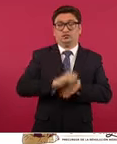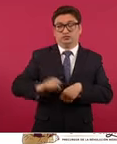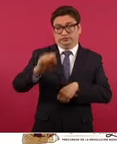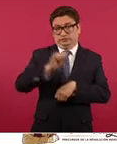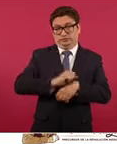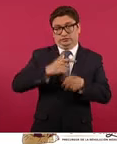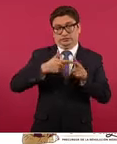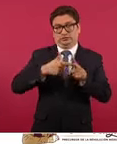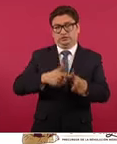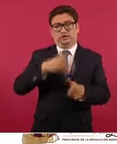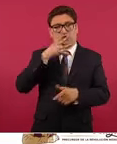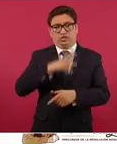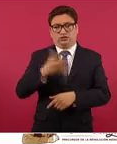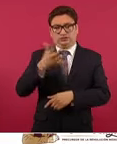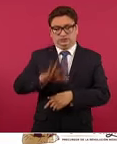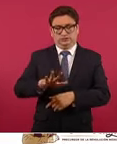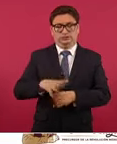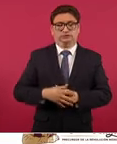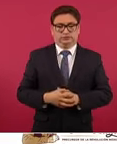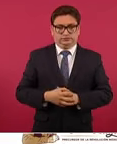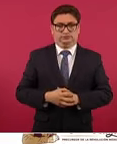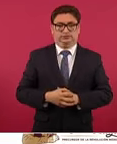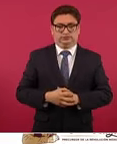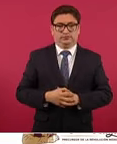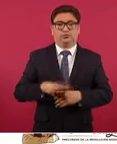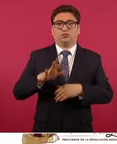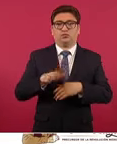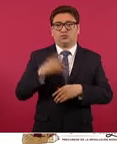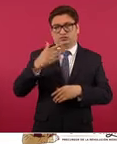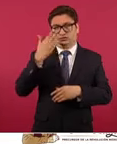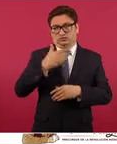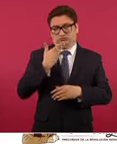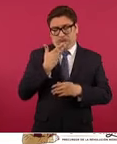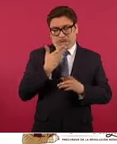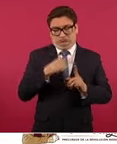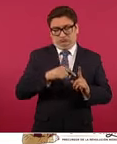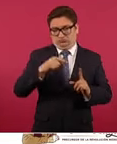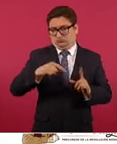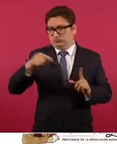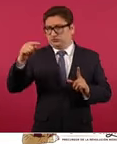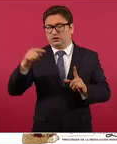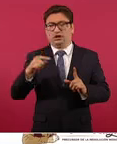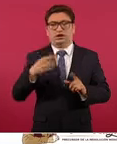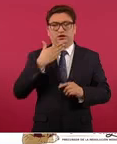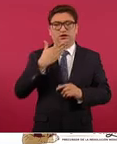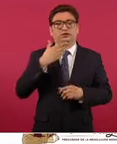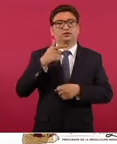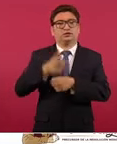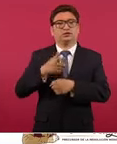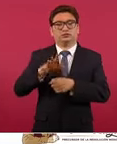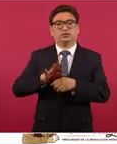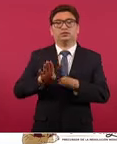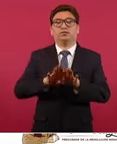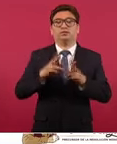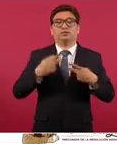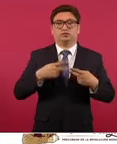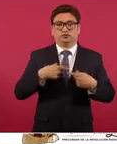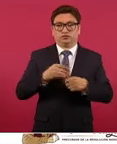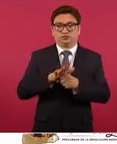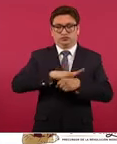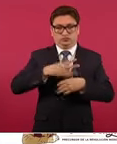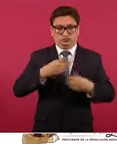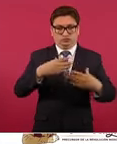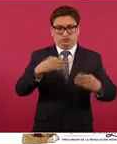o diez si contamos desde el punto mínimo local y aumentan los casos afortunadamente